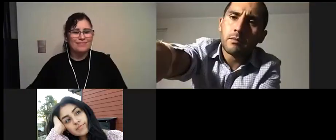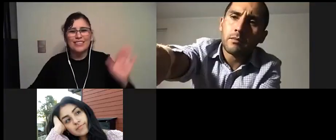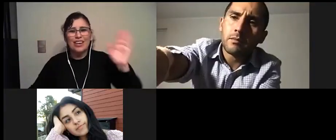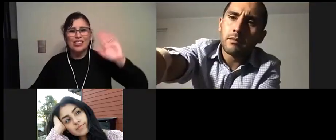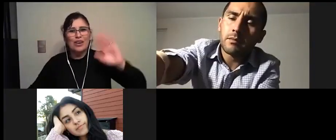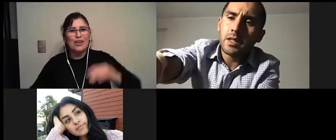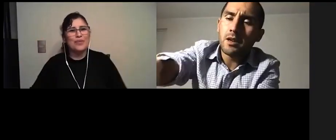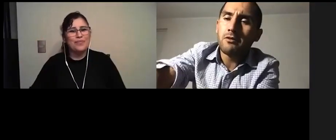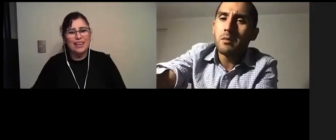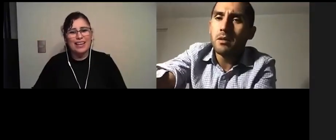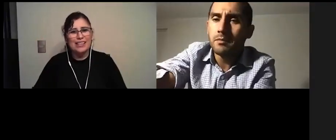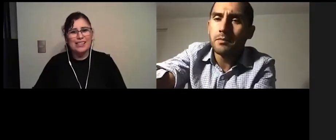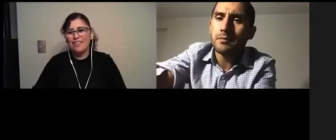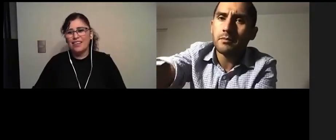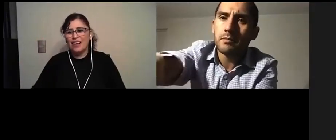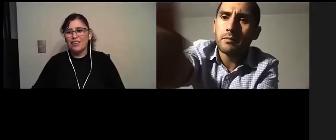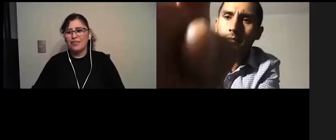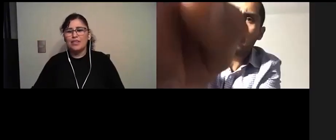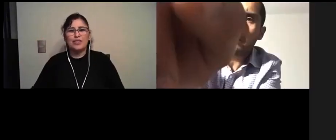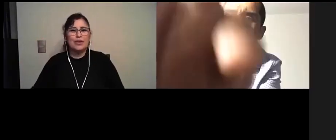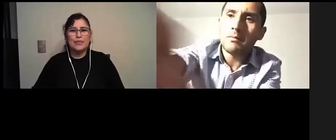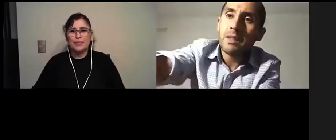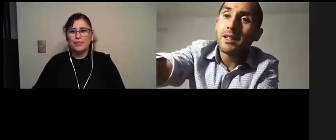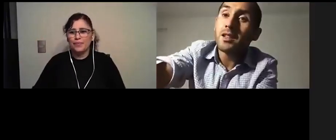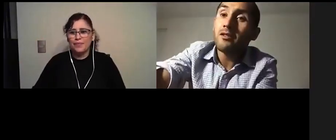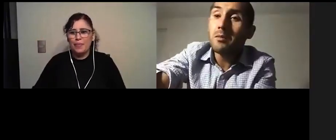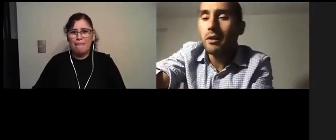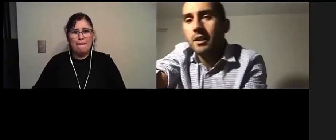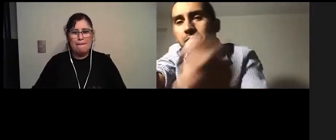Chao, chao. Chao, nos vemos. Gracias, Bernardo. Chao, chao. Chao, nos vemos, Bárbara.